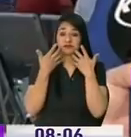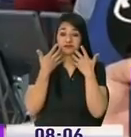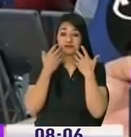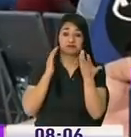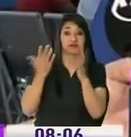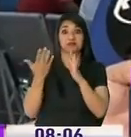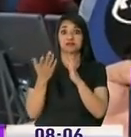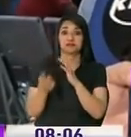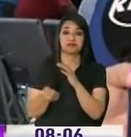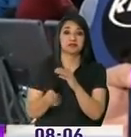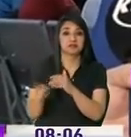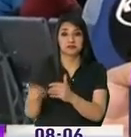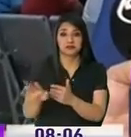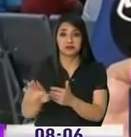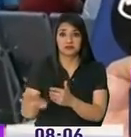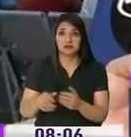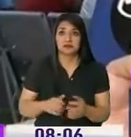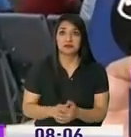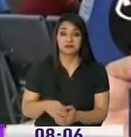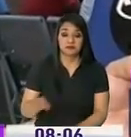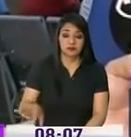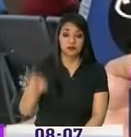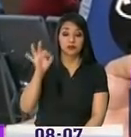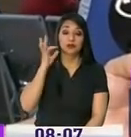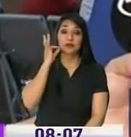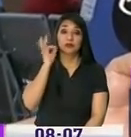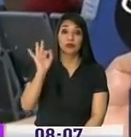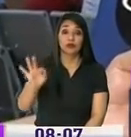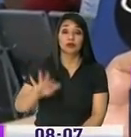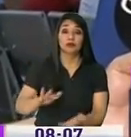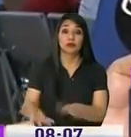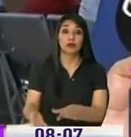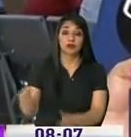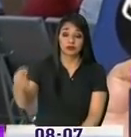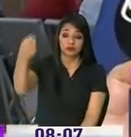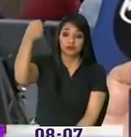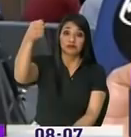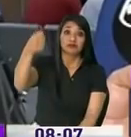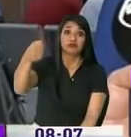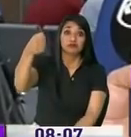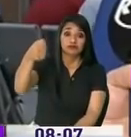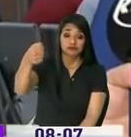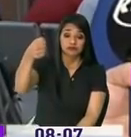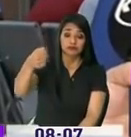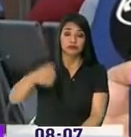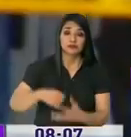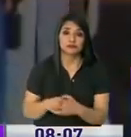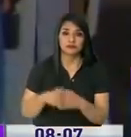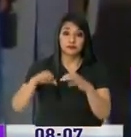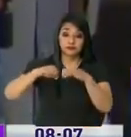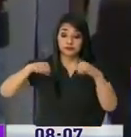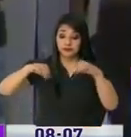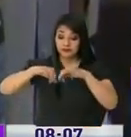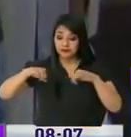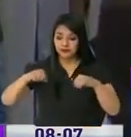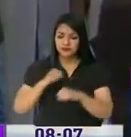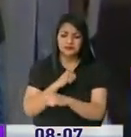y se encontró el cuerpo me pide un saco de yute en la cuadra al verificarse